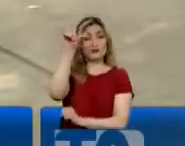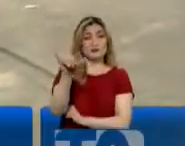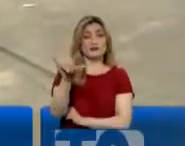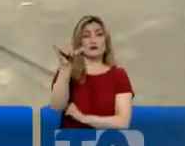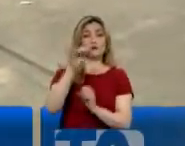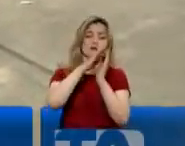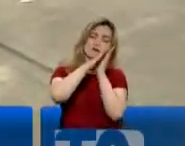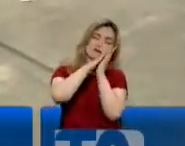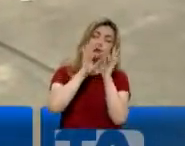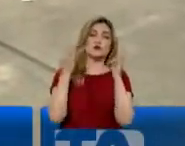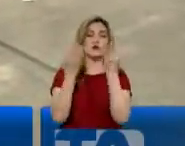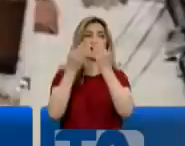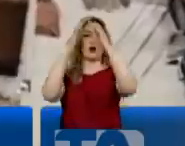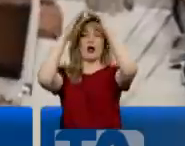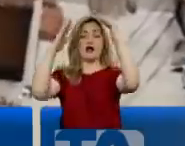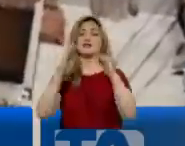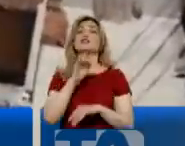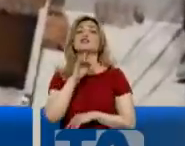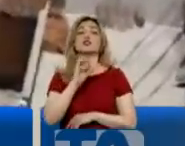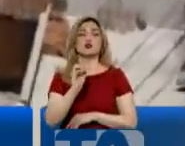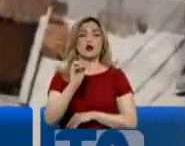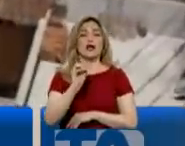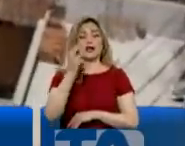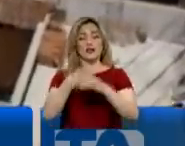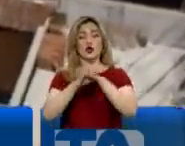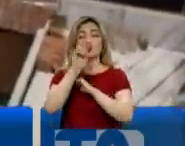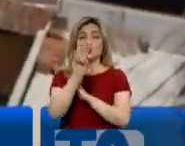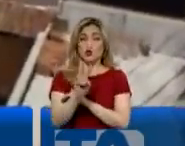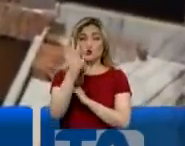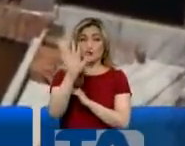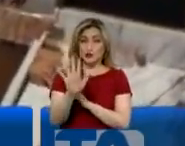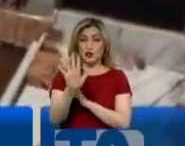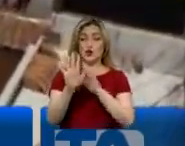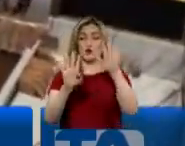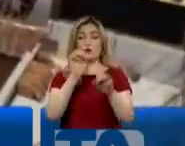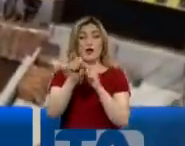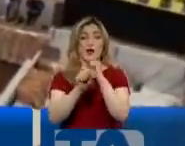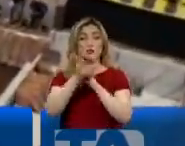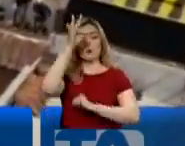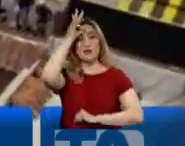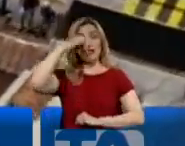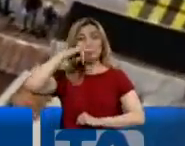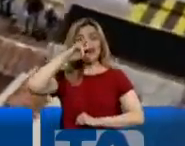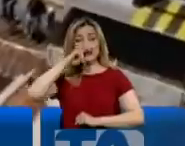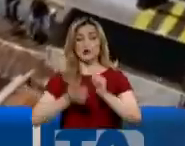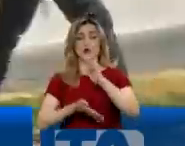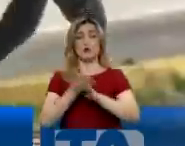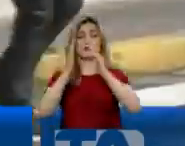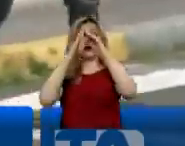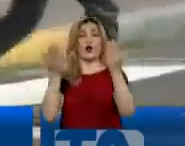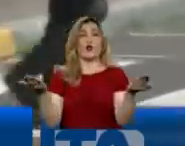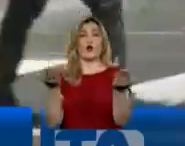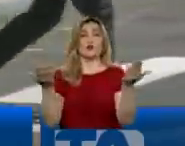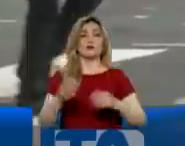pero no todo con su familia en la casa de un tío sus dos hijos de cinco y nueve años fueron dados de alta del hospital back ortiz y no saben a dónde irán